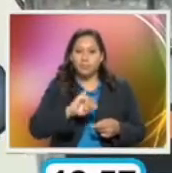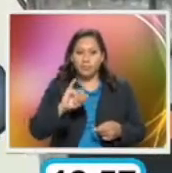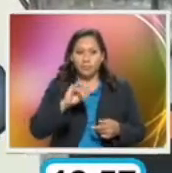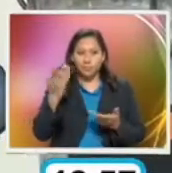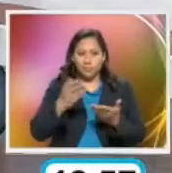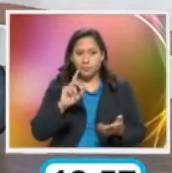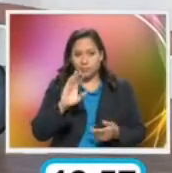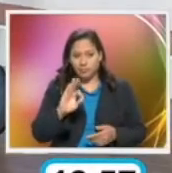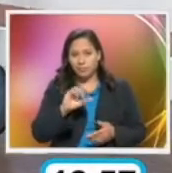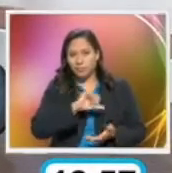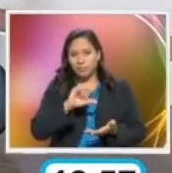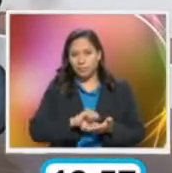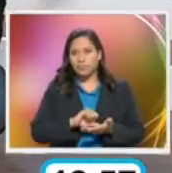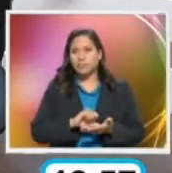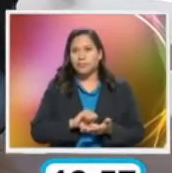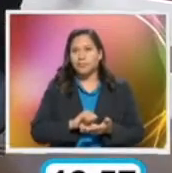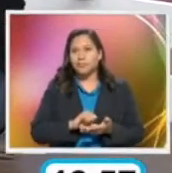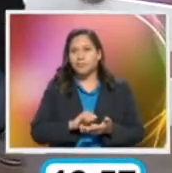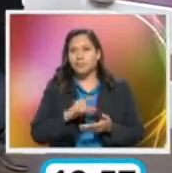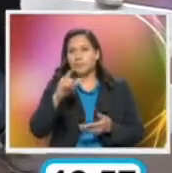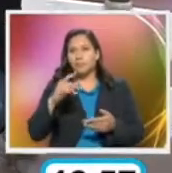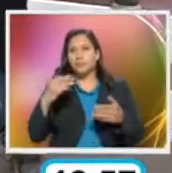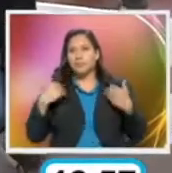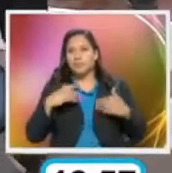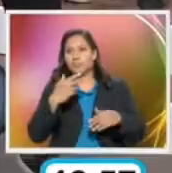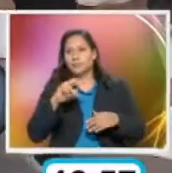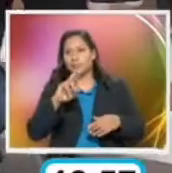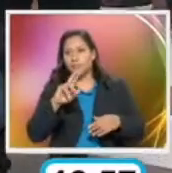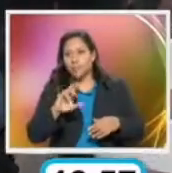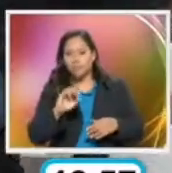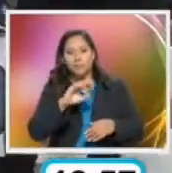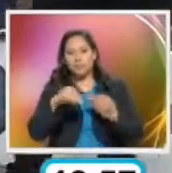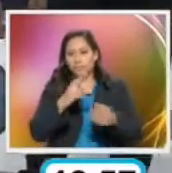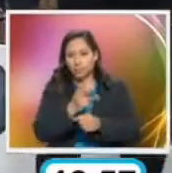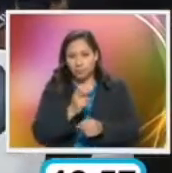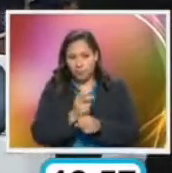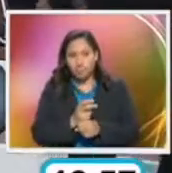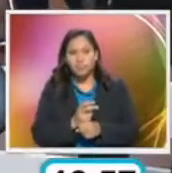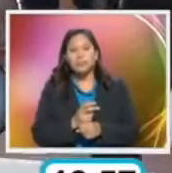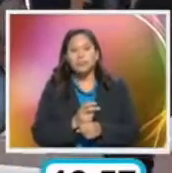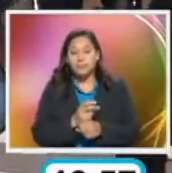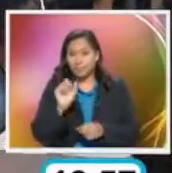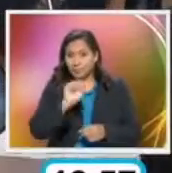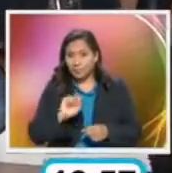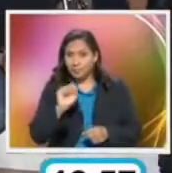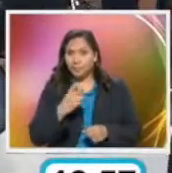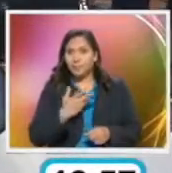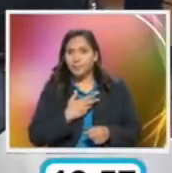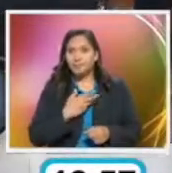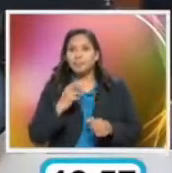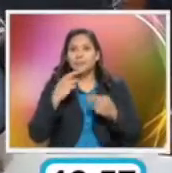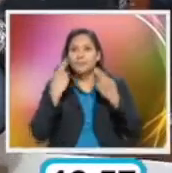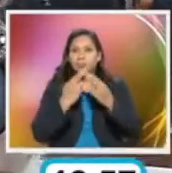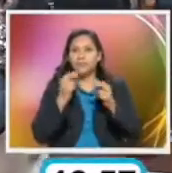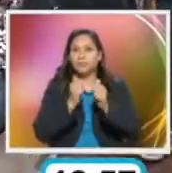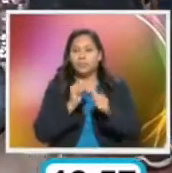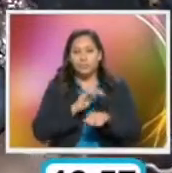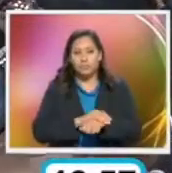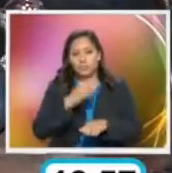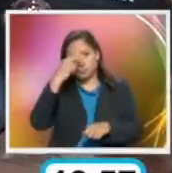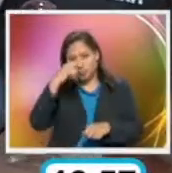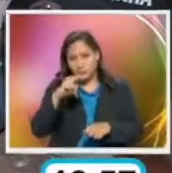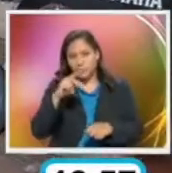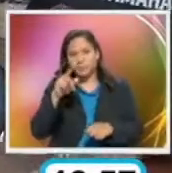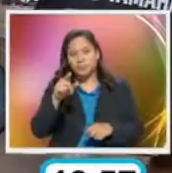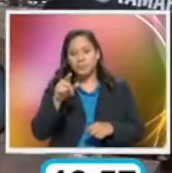DF, en el Eso. Centro Histórico, Bien. en el Pasagüero. Eso. Están todos invitadísimos. Sí. Y el sábado tenemos una reunión ahí con unos amigos mexicanos